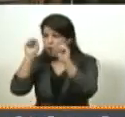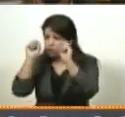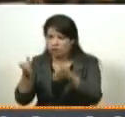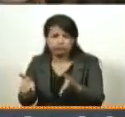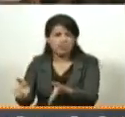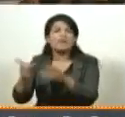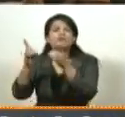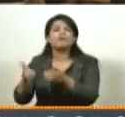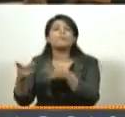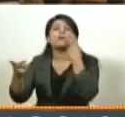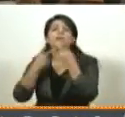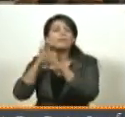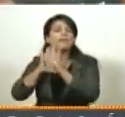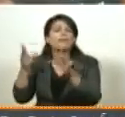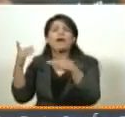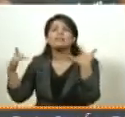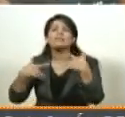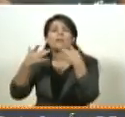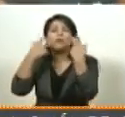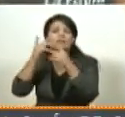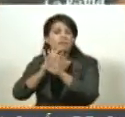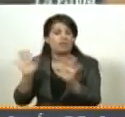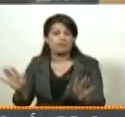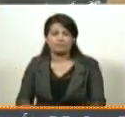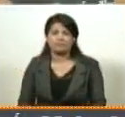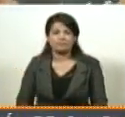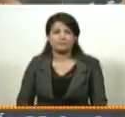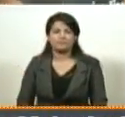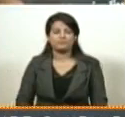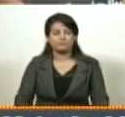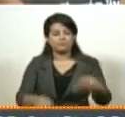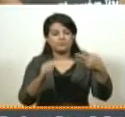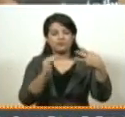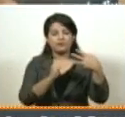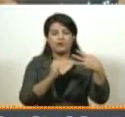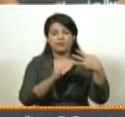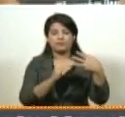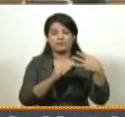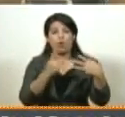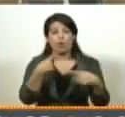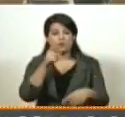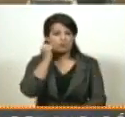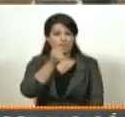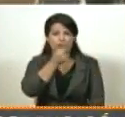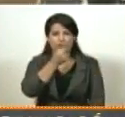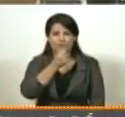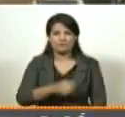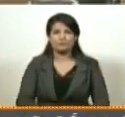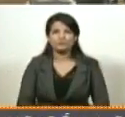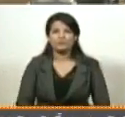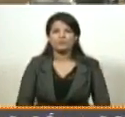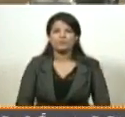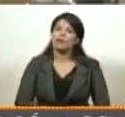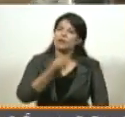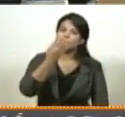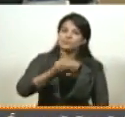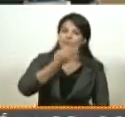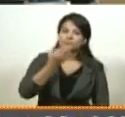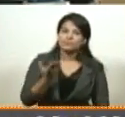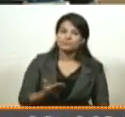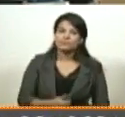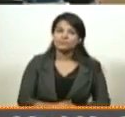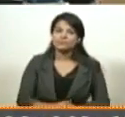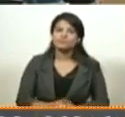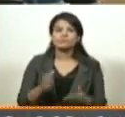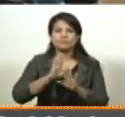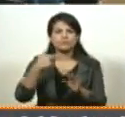una actividad política. Ginette González, Unión Radio. Buenas tardes, Presidenta. Justamente con motivo del